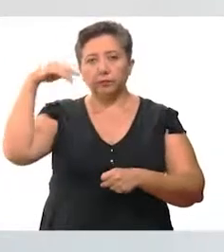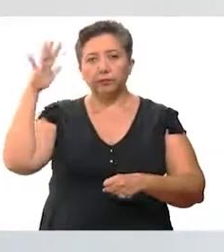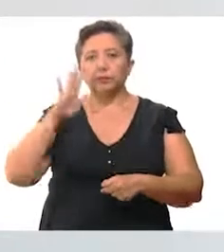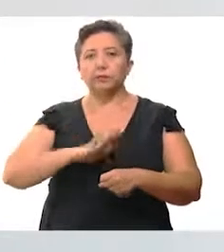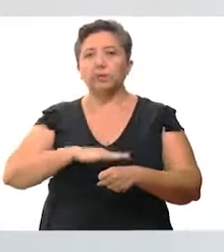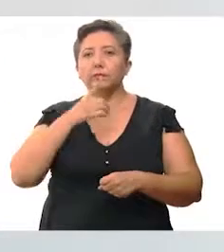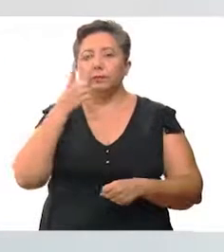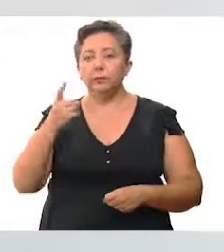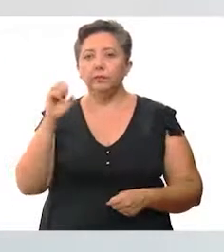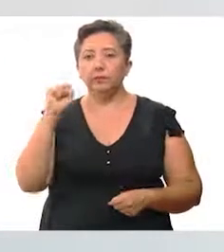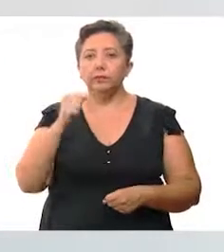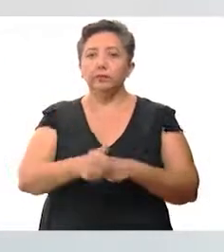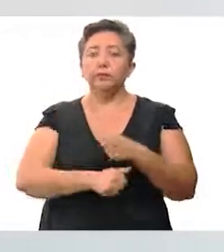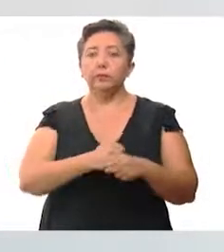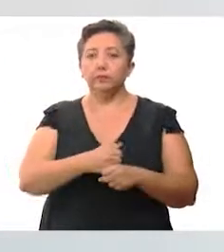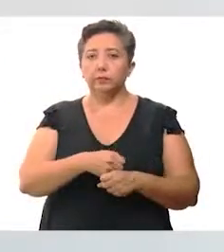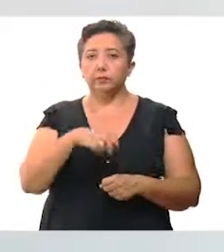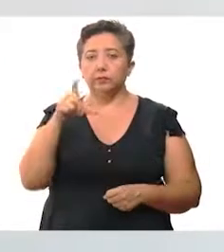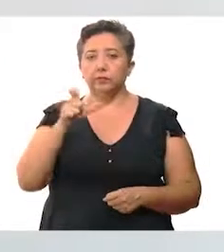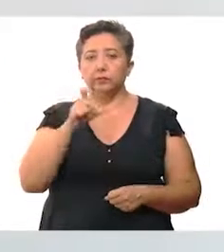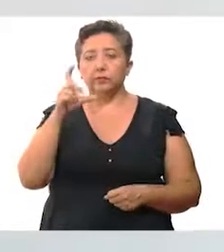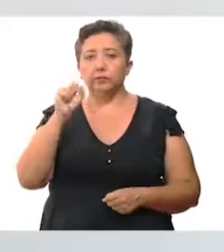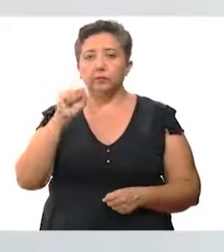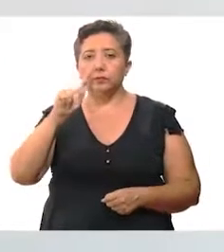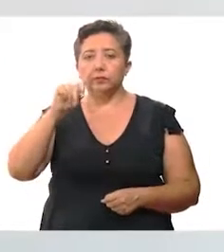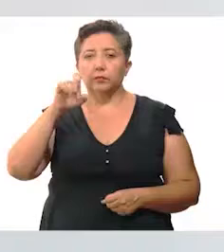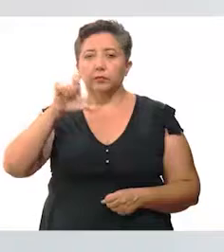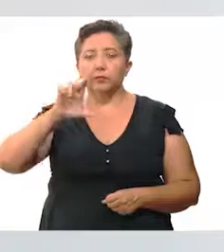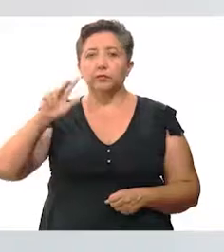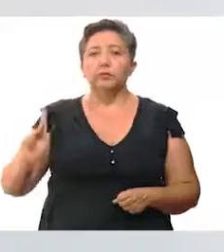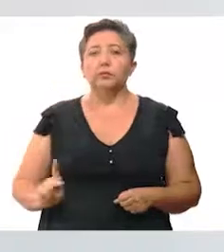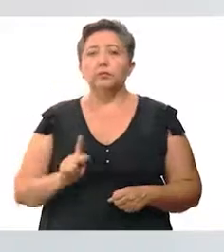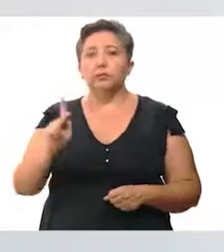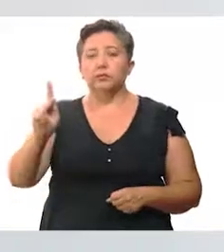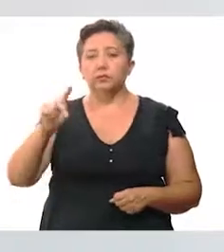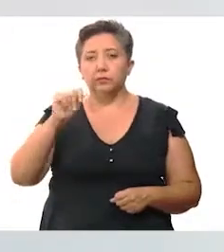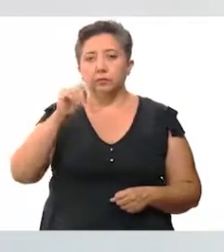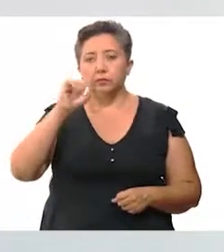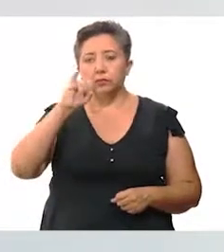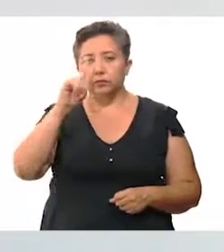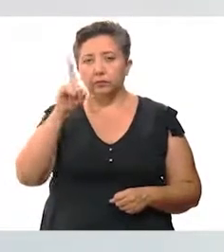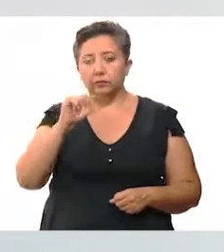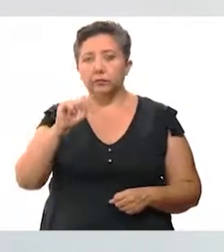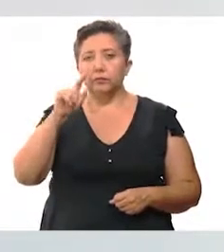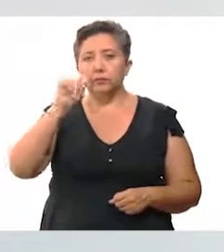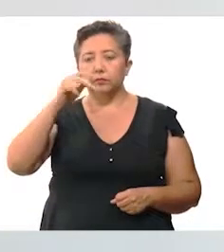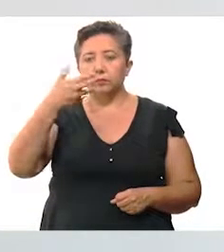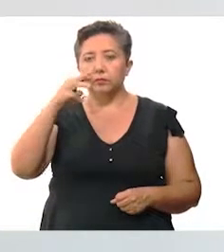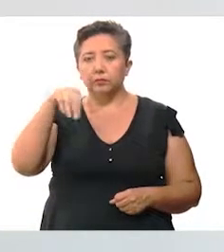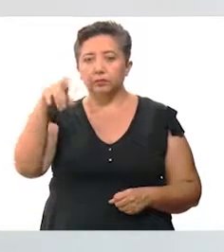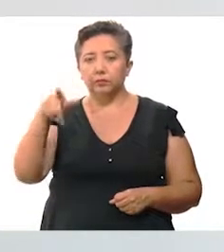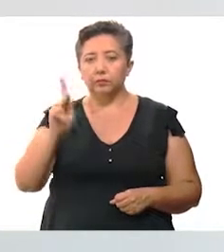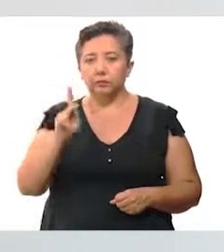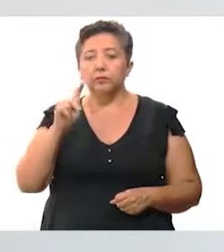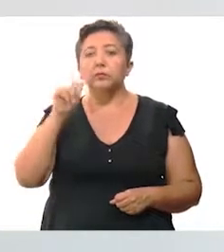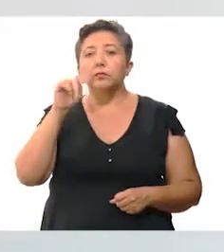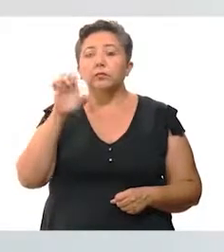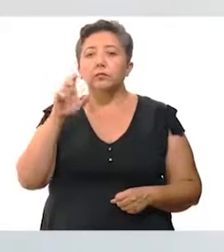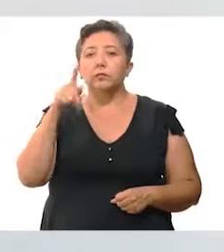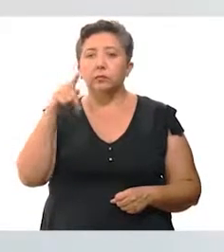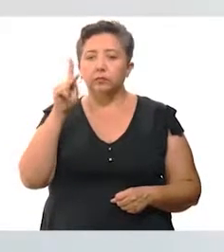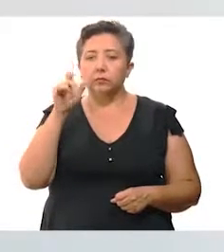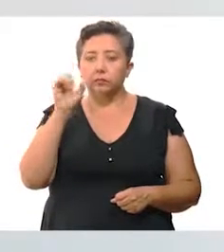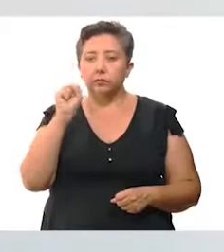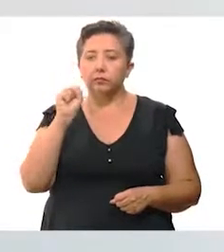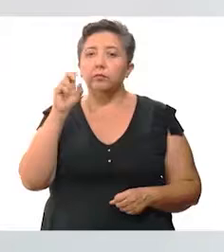adultos mayores de 60 años en Xochel, Telchac Pueblo, Xilam González, Tamec, Telchac Puerto, Tepacán,